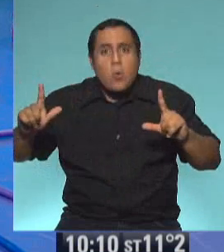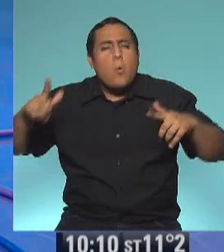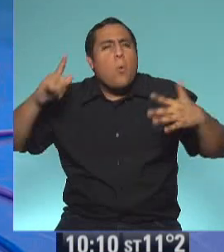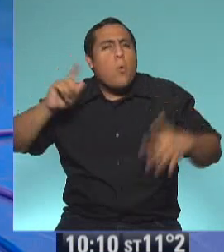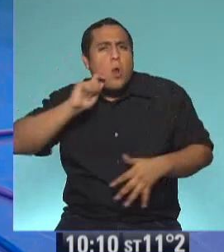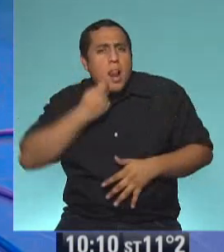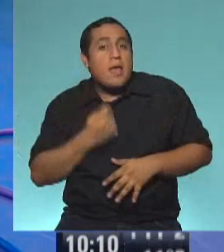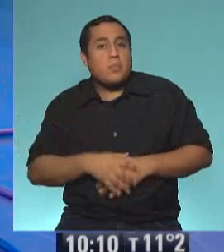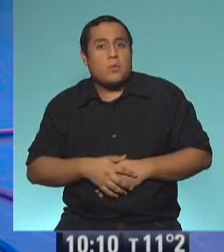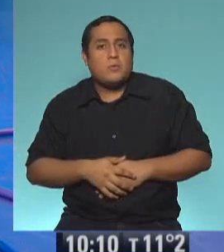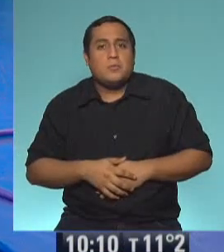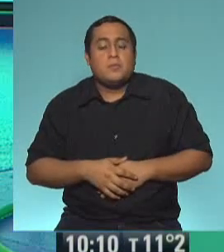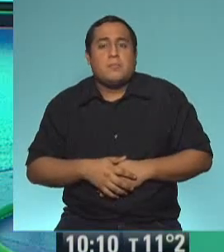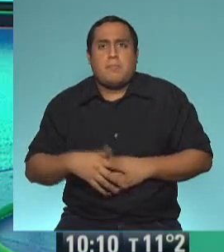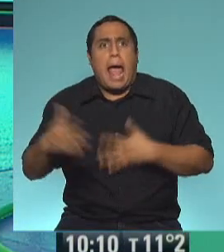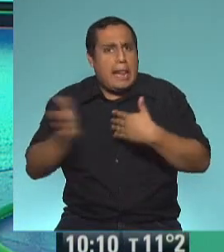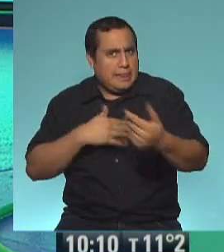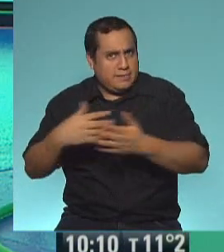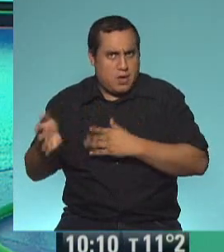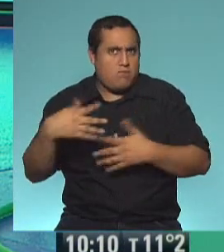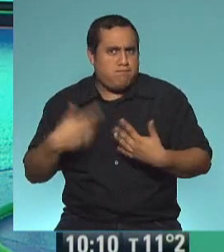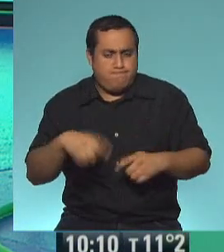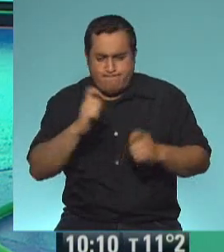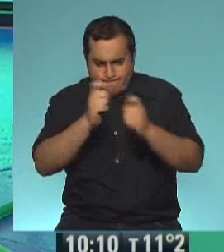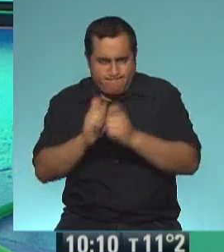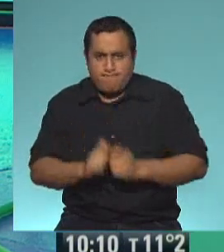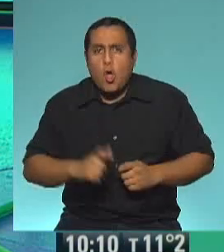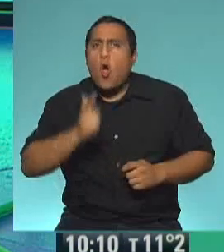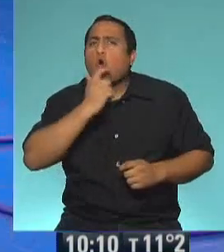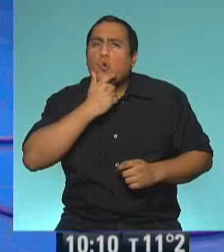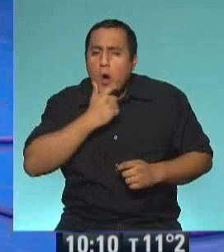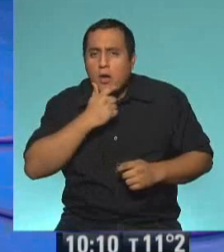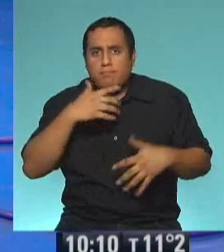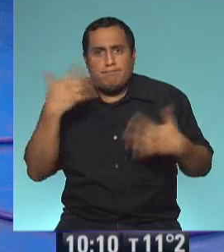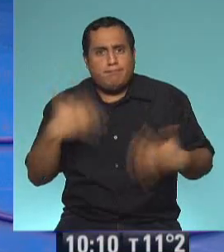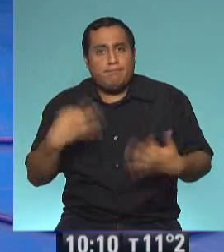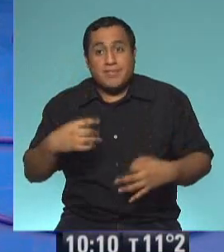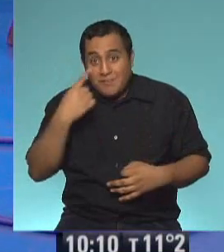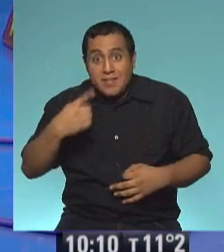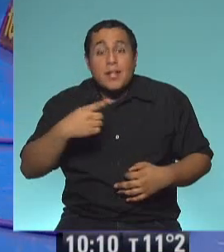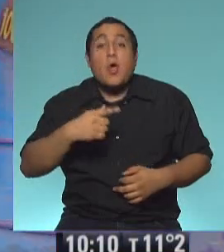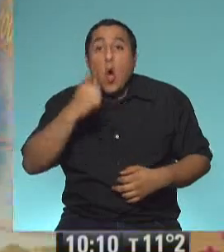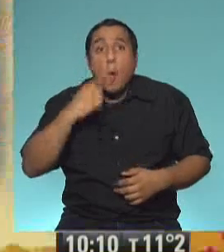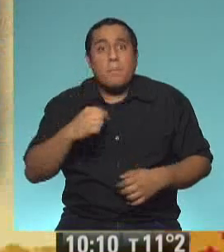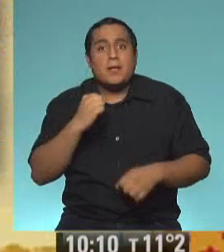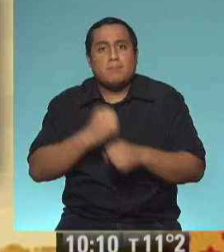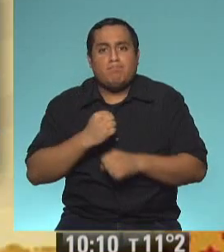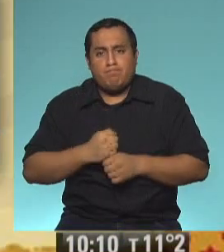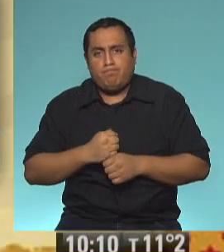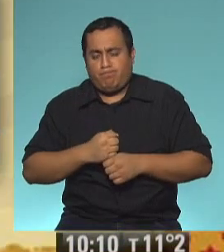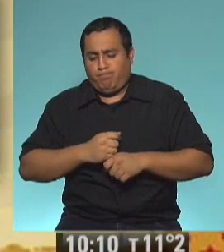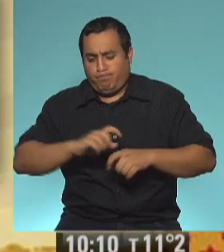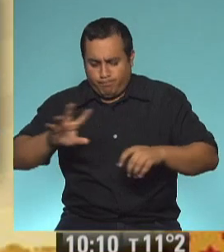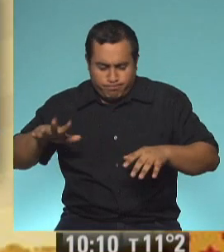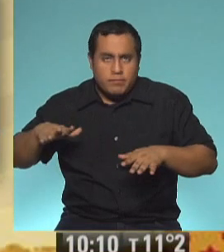lindo. Sí, sí, son artesanos, porque hacer esos zapatos son de son cuero. Una obra de arte. Mirá, ahí tenemos arte, un señor que hace chalupas. El señor que hace chalupas,